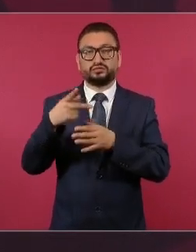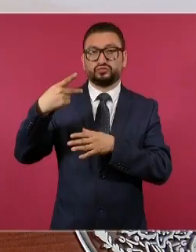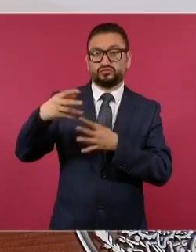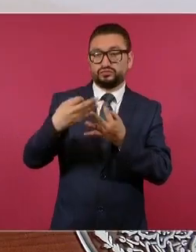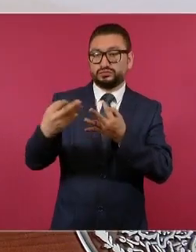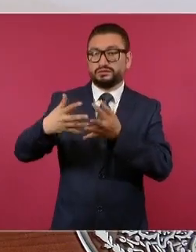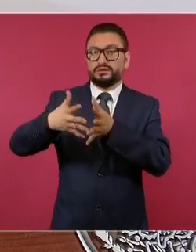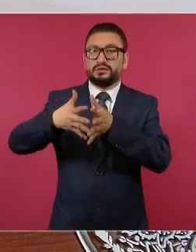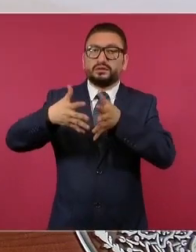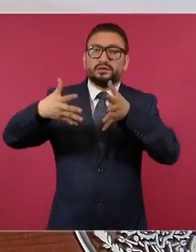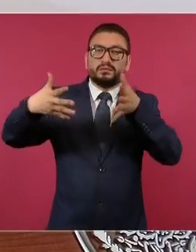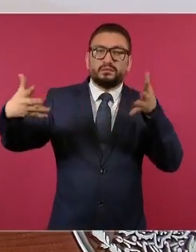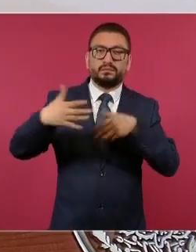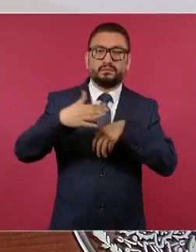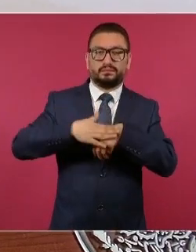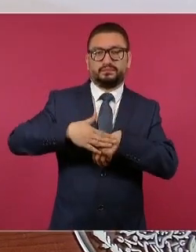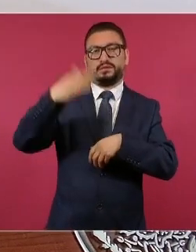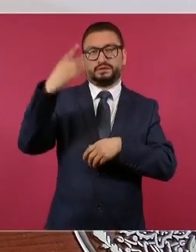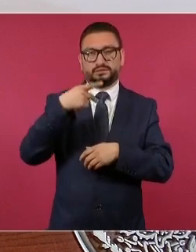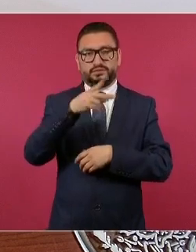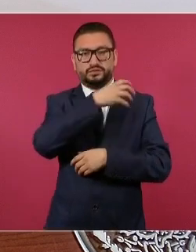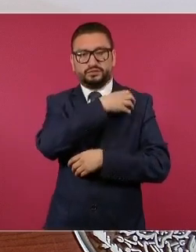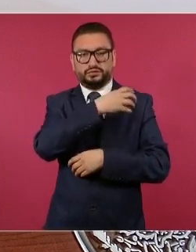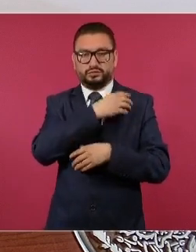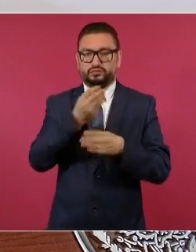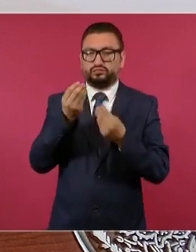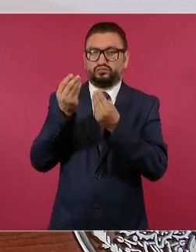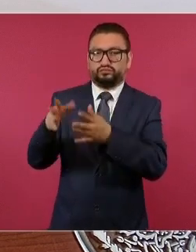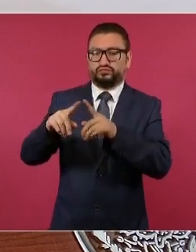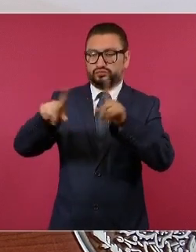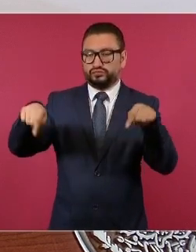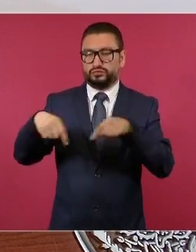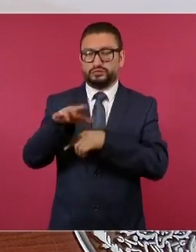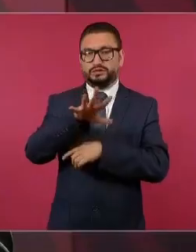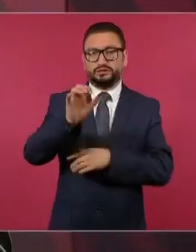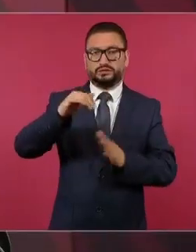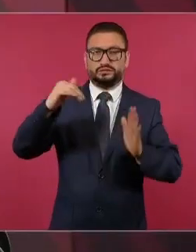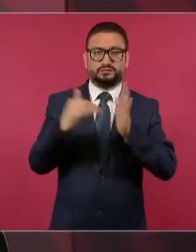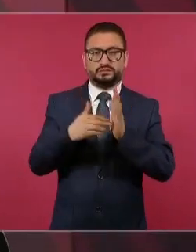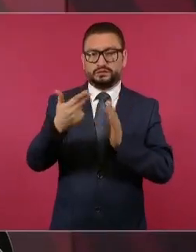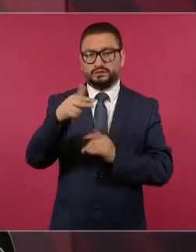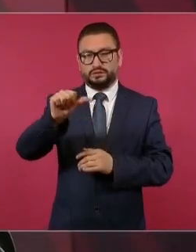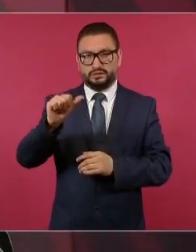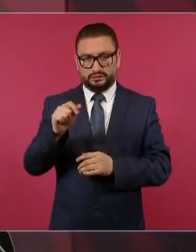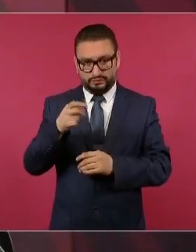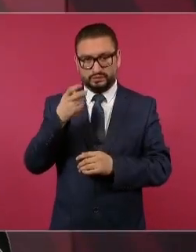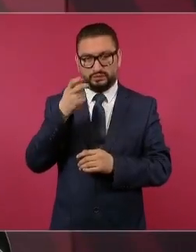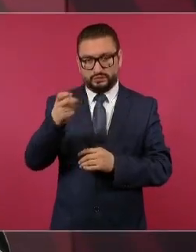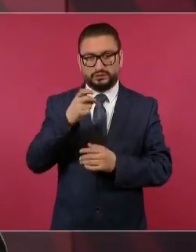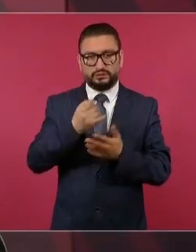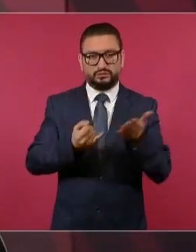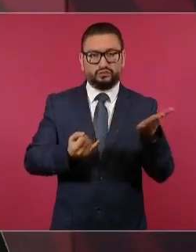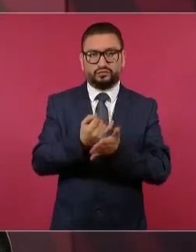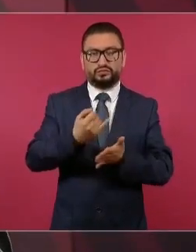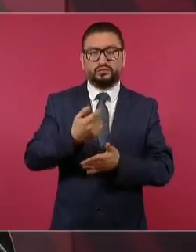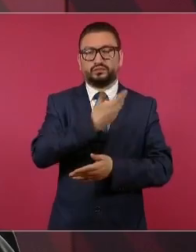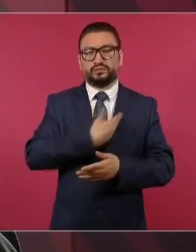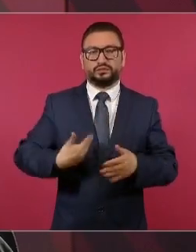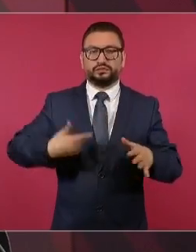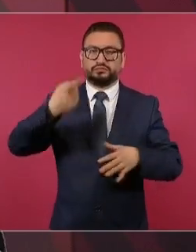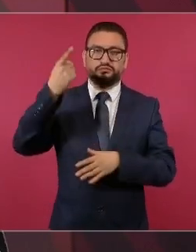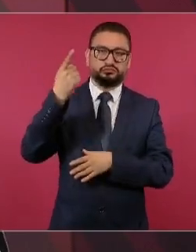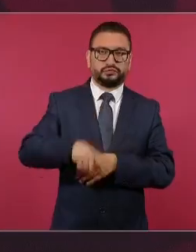tierras, pero el general les entrega 500,000 en una resolución presidencial